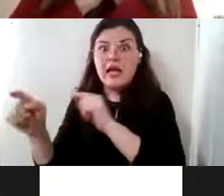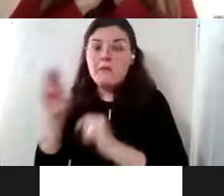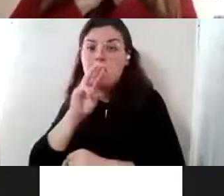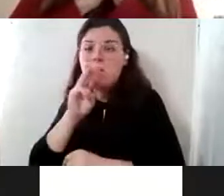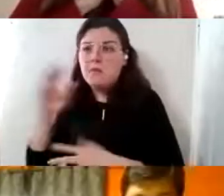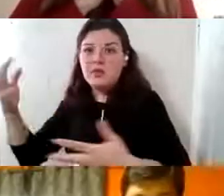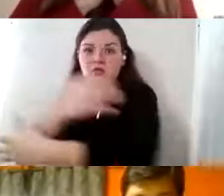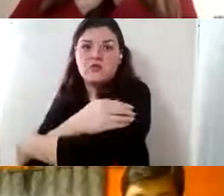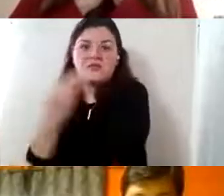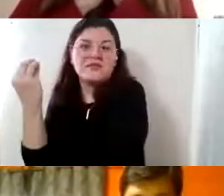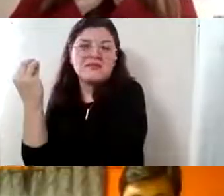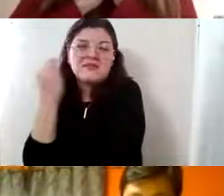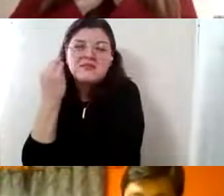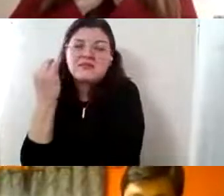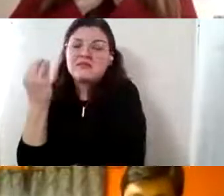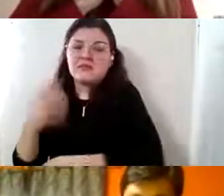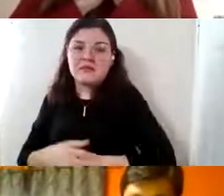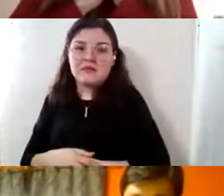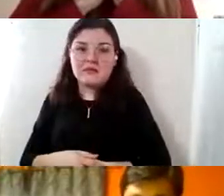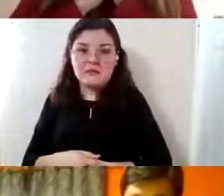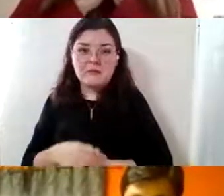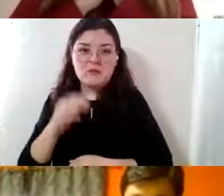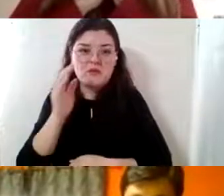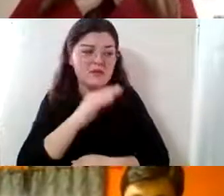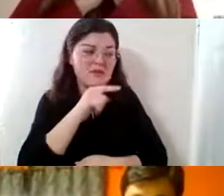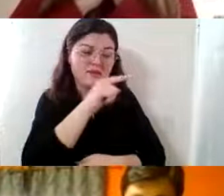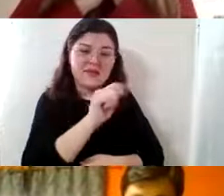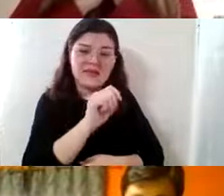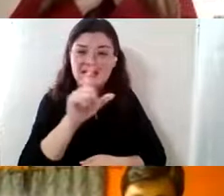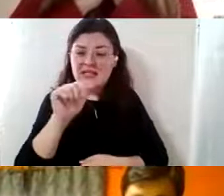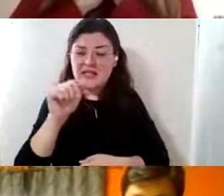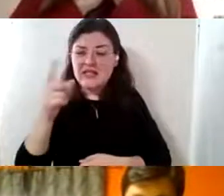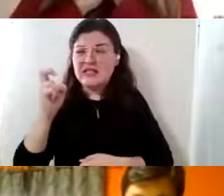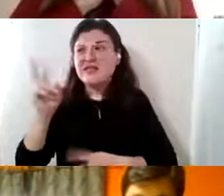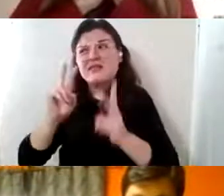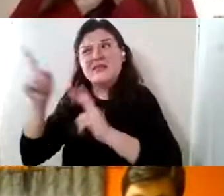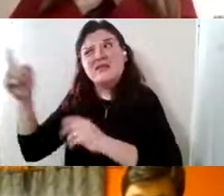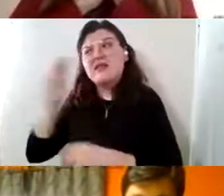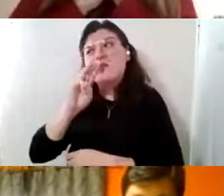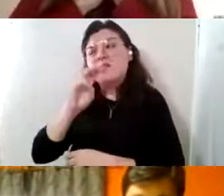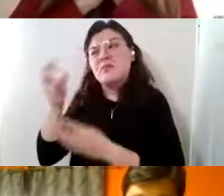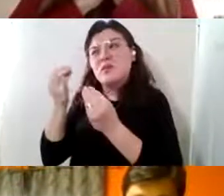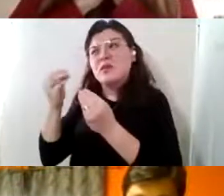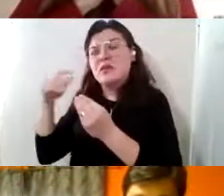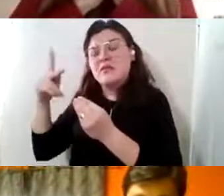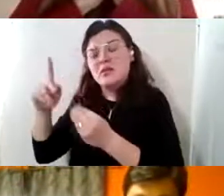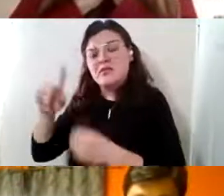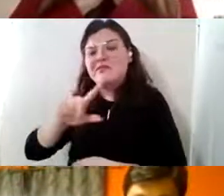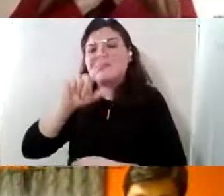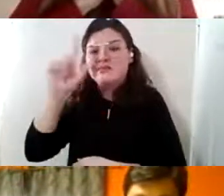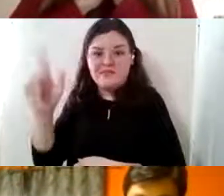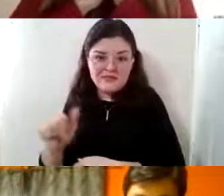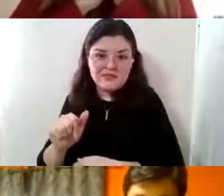le da un beso muy tierno. Estela tiene muchas cosas que contarle a su mamá, pero lo hará en otro momento.